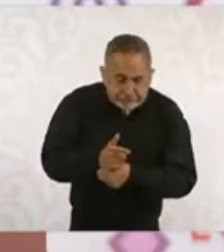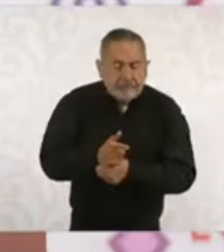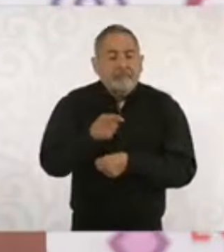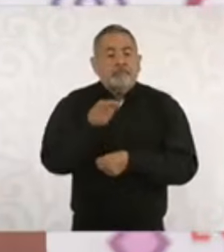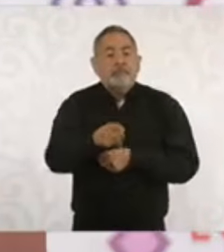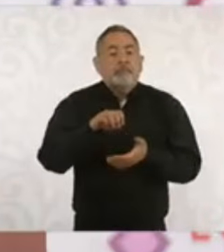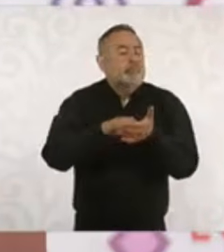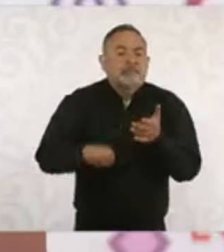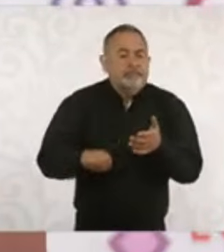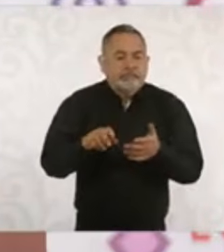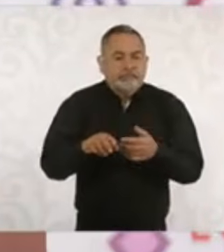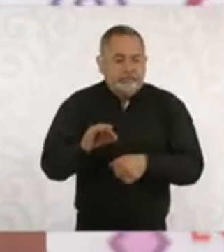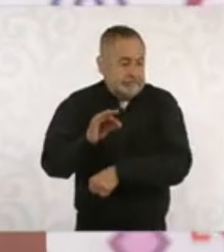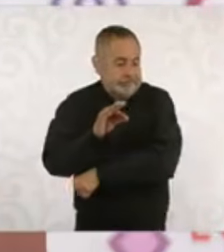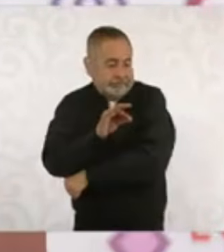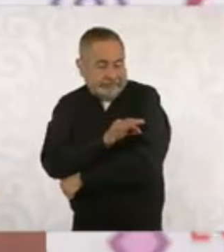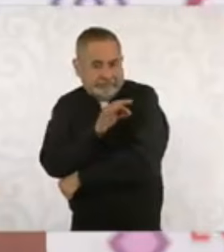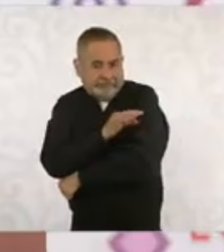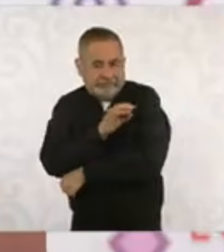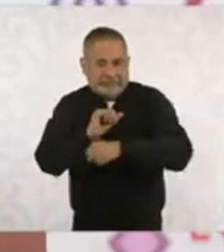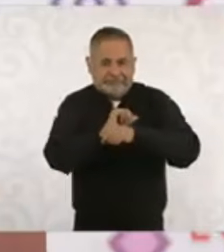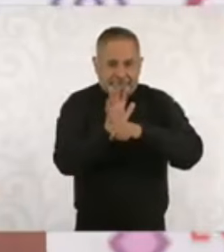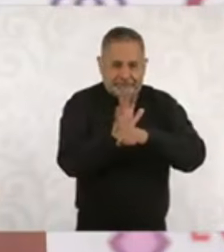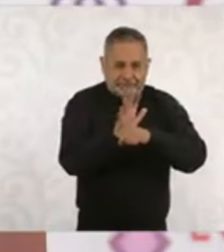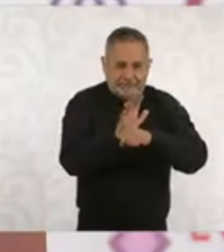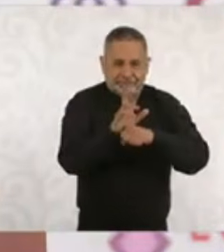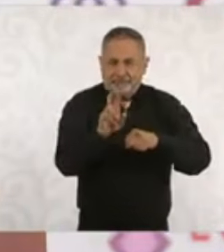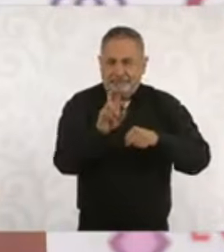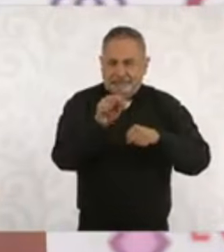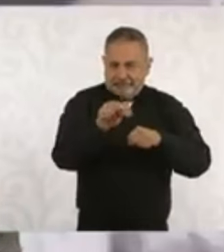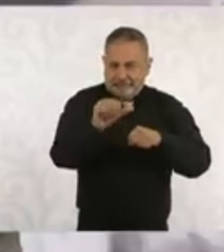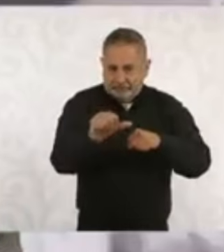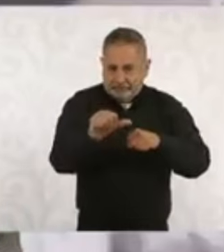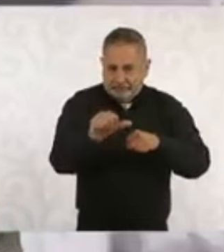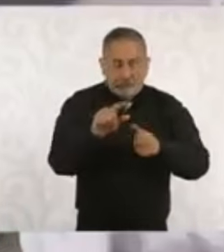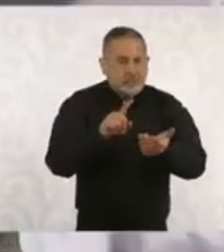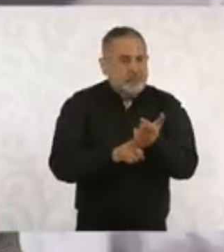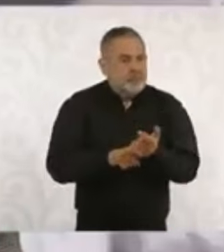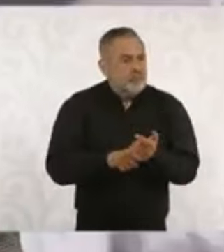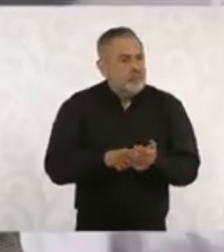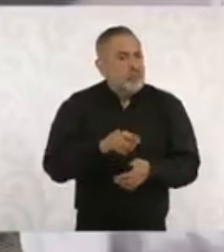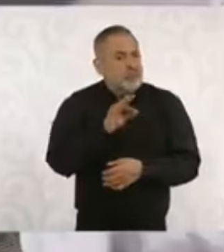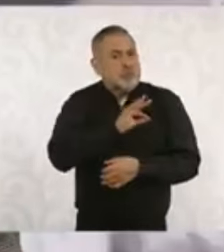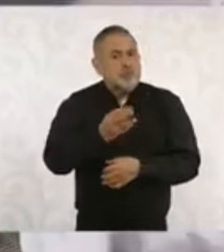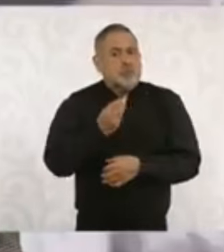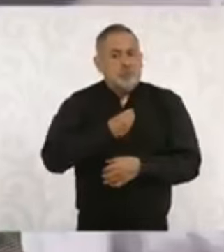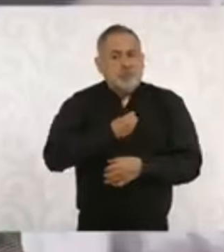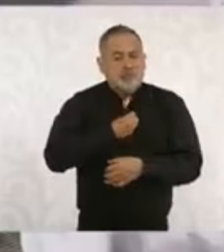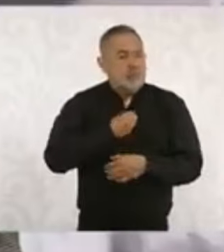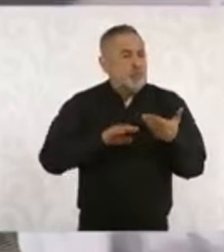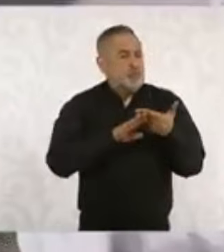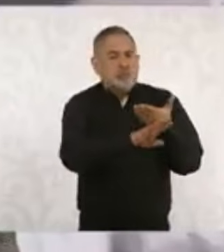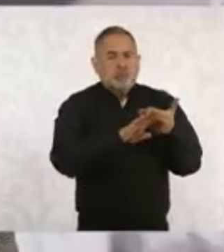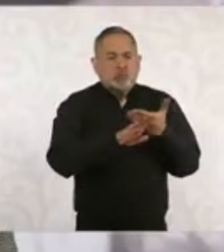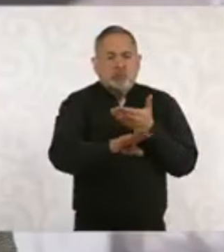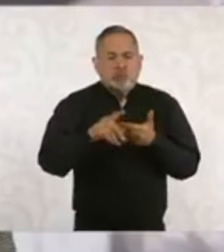persona se vacunó con una vacuna para COVID con RNA, tiene mayor respuesta a la